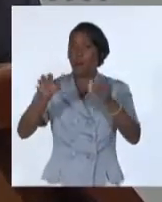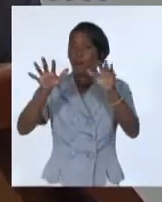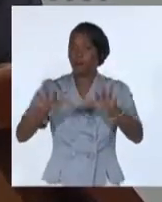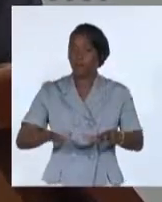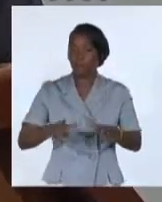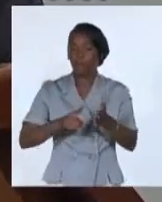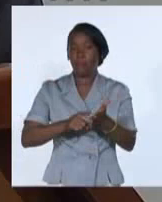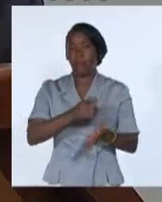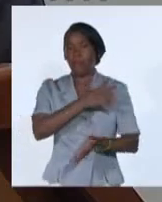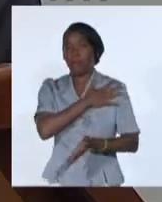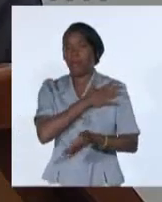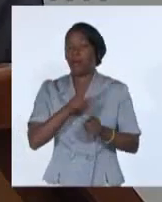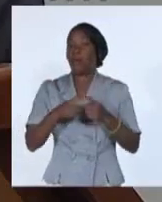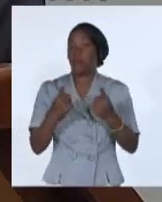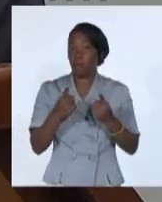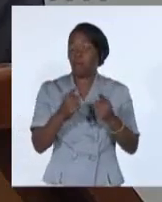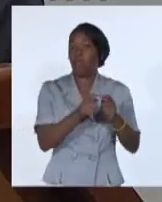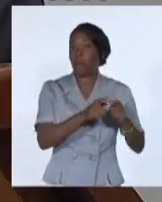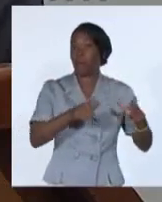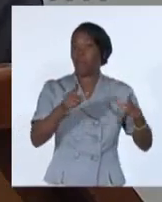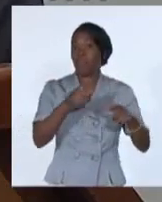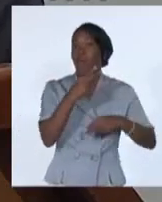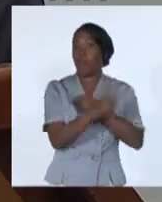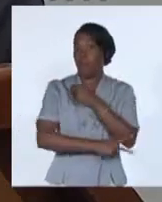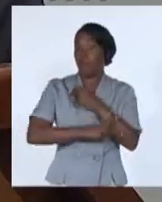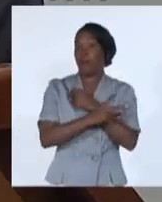Muchos países en desarrollo fueron